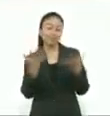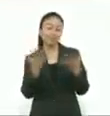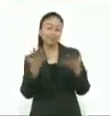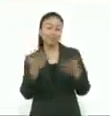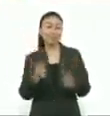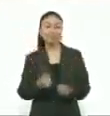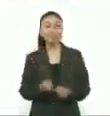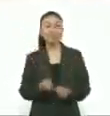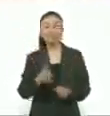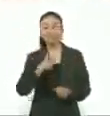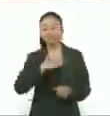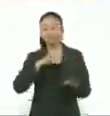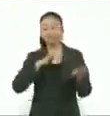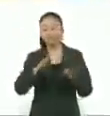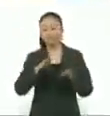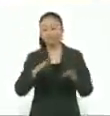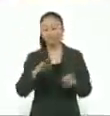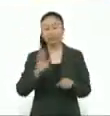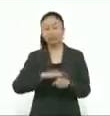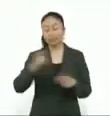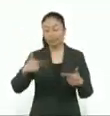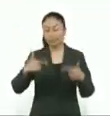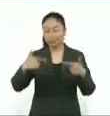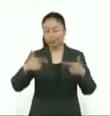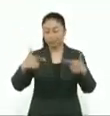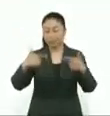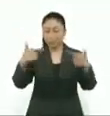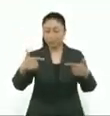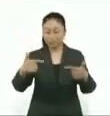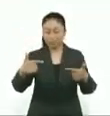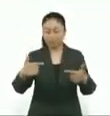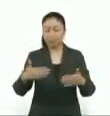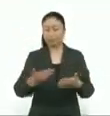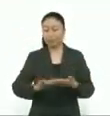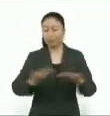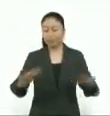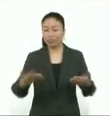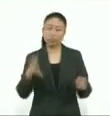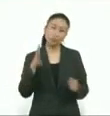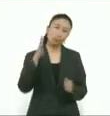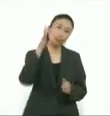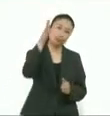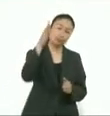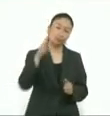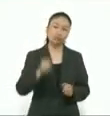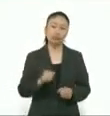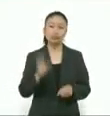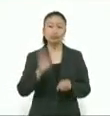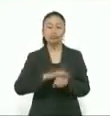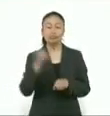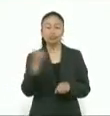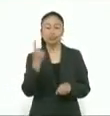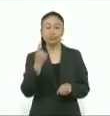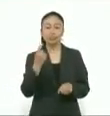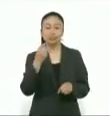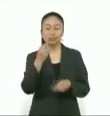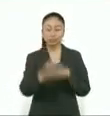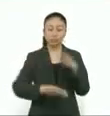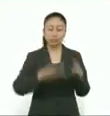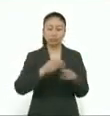Lo hago por las generaciones presentes y futuras, porque quiero un mejor